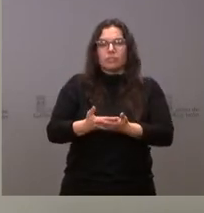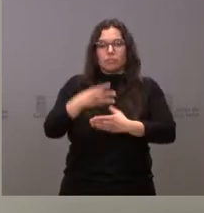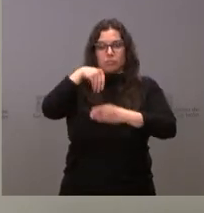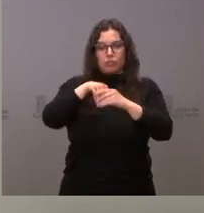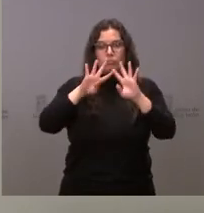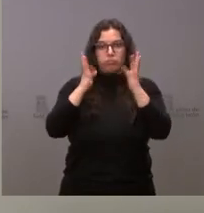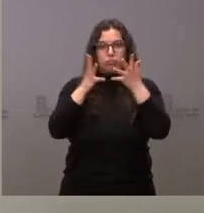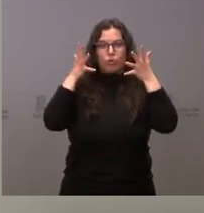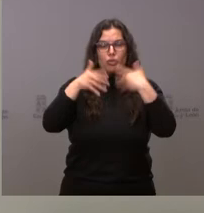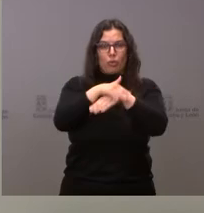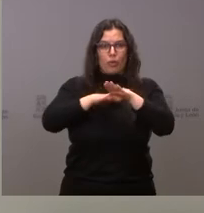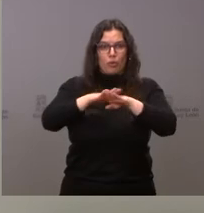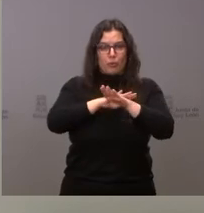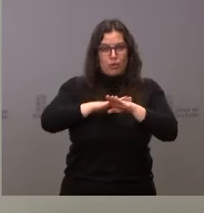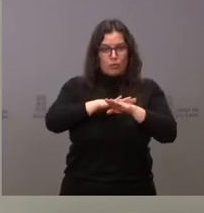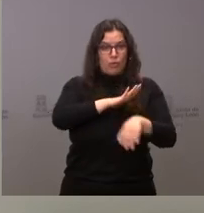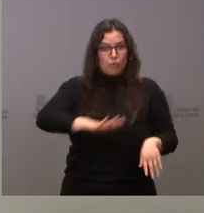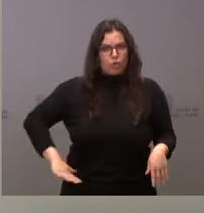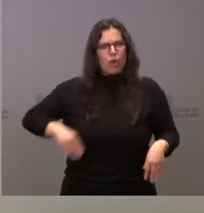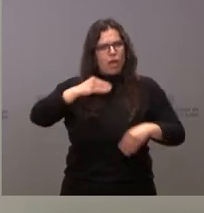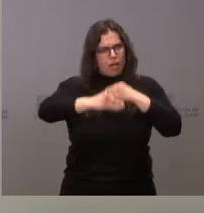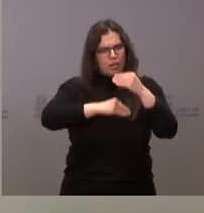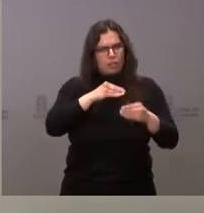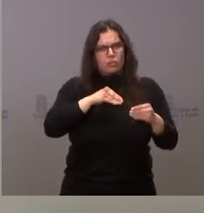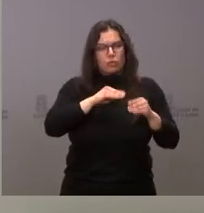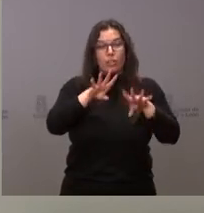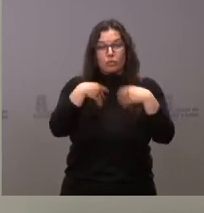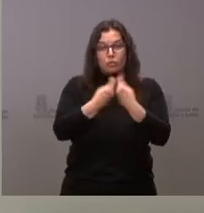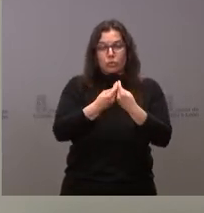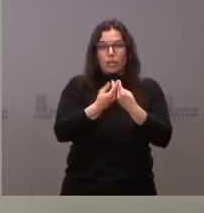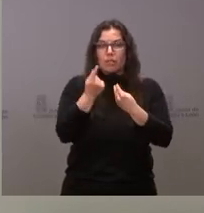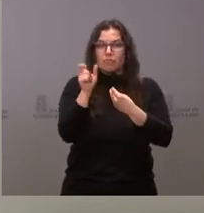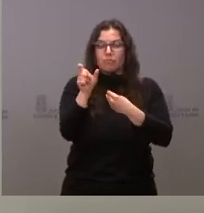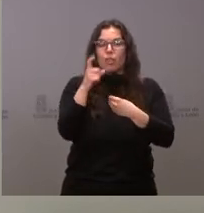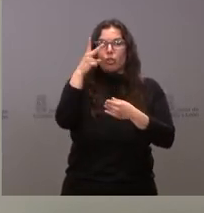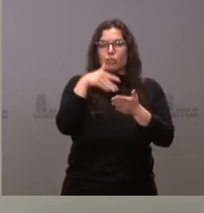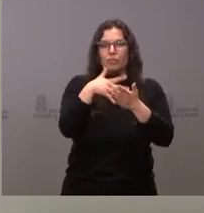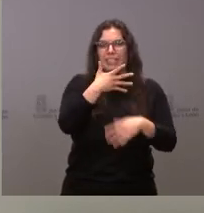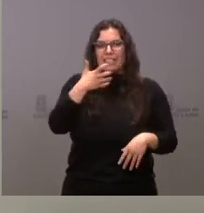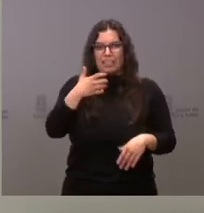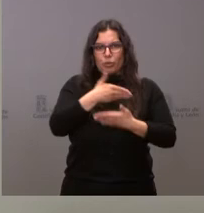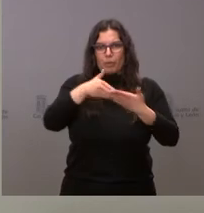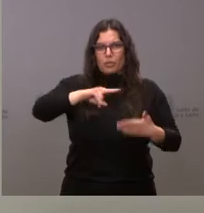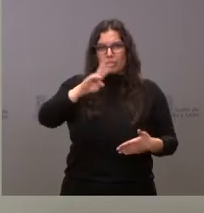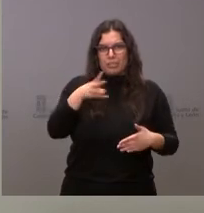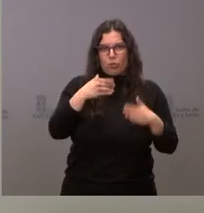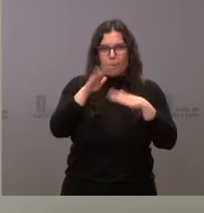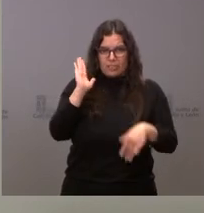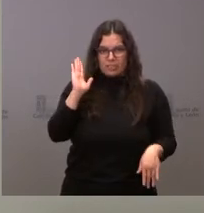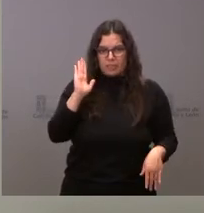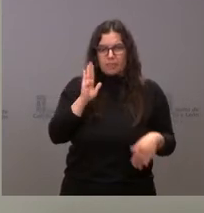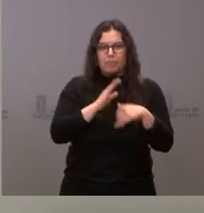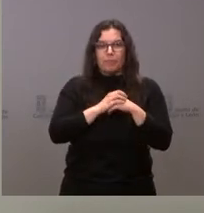gobierno estando este funciones por un importe superior a los 2.500 millones de euros